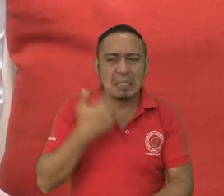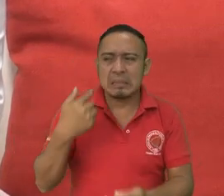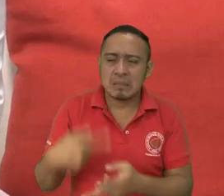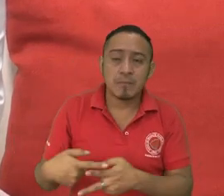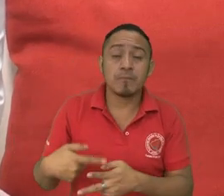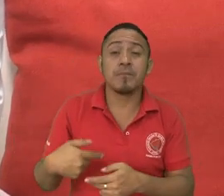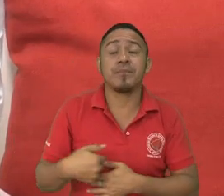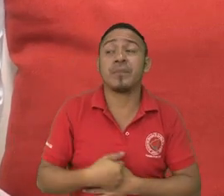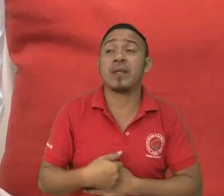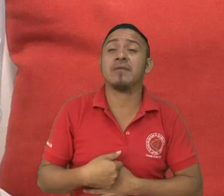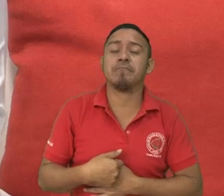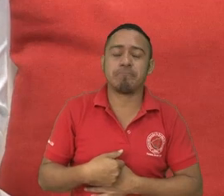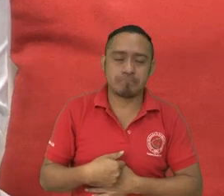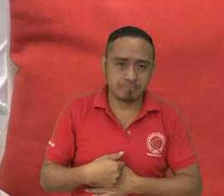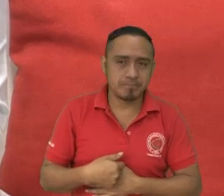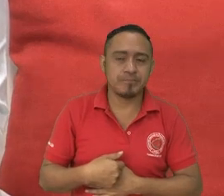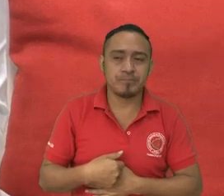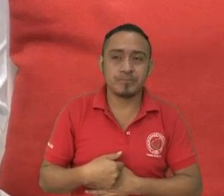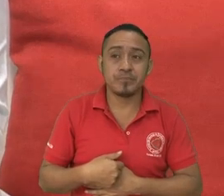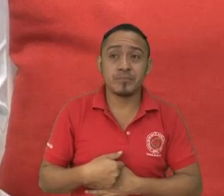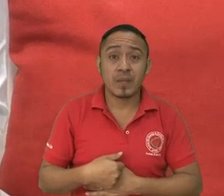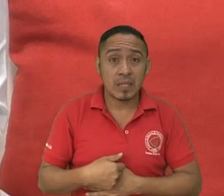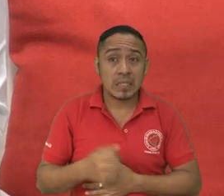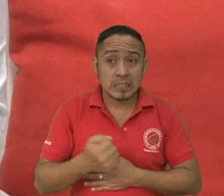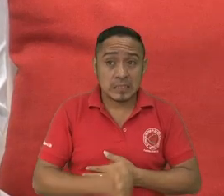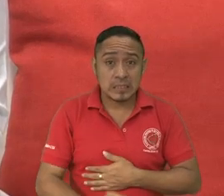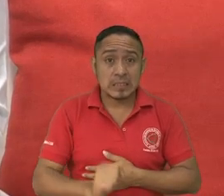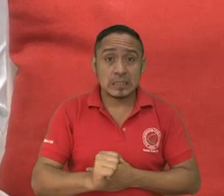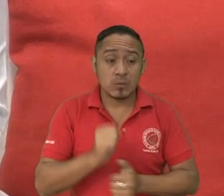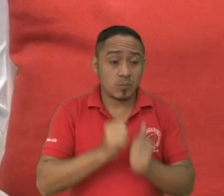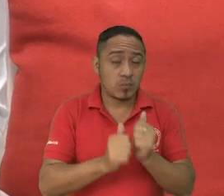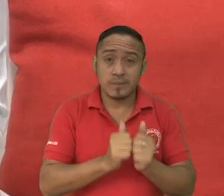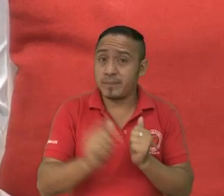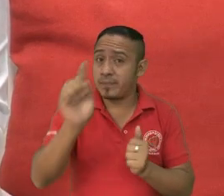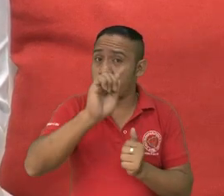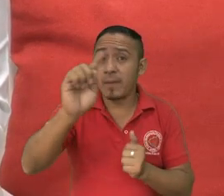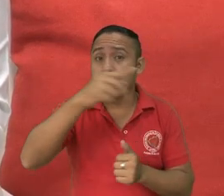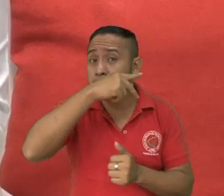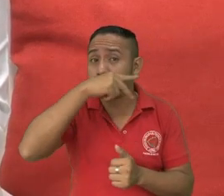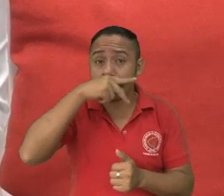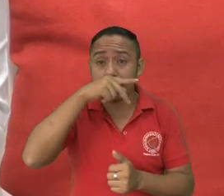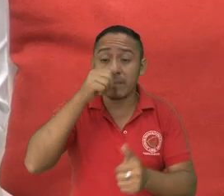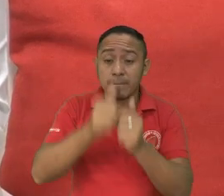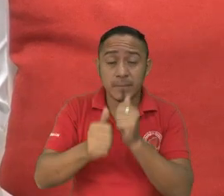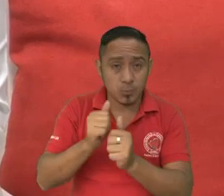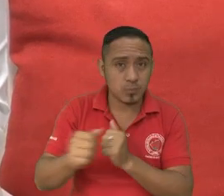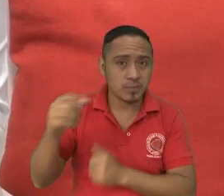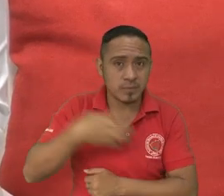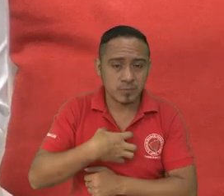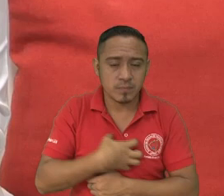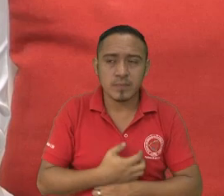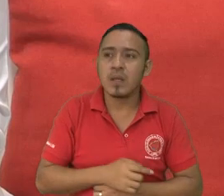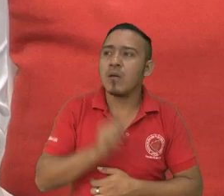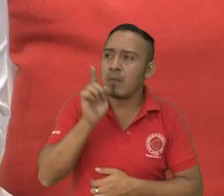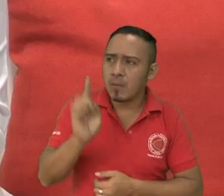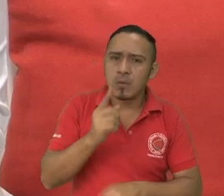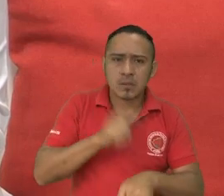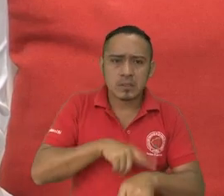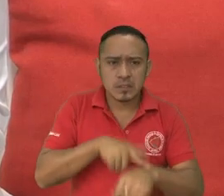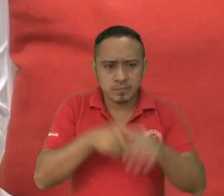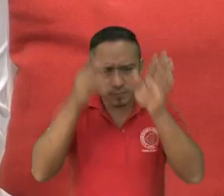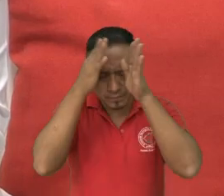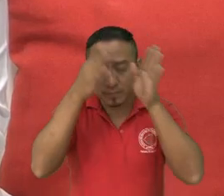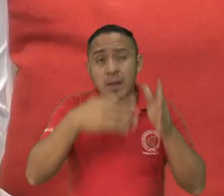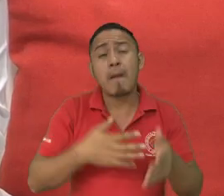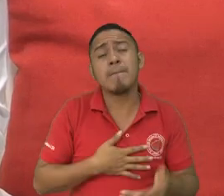Entonces vengo yo y le digo, pues no hay hijos problemas, sino padres problemas. ¿Por qué no le dedique el tiempo? ¿Que